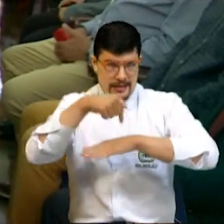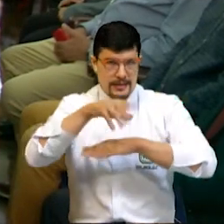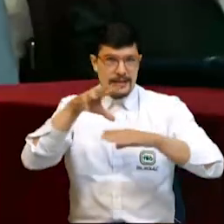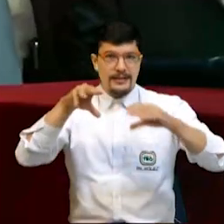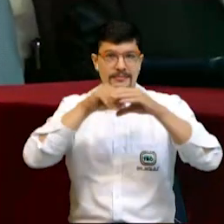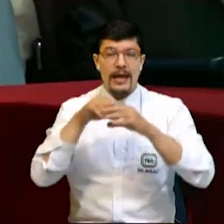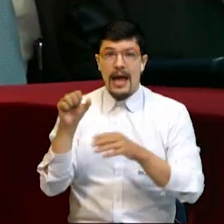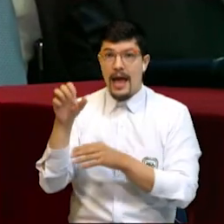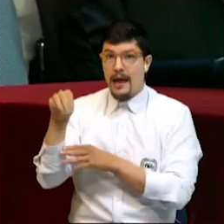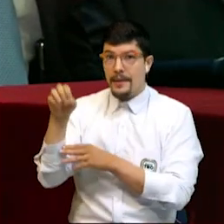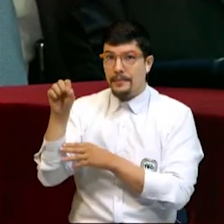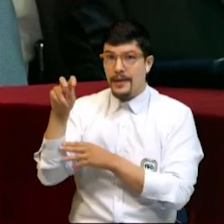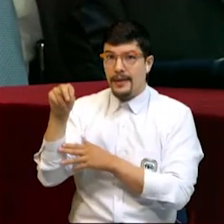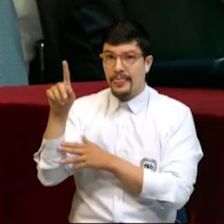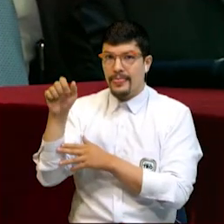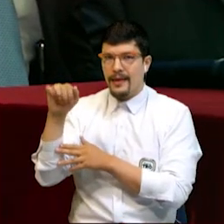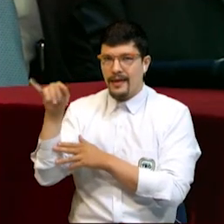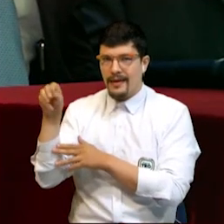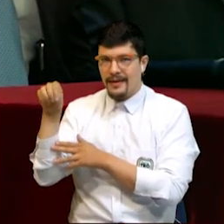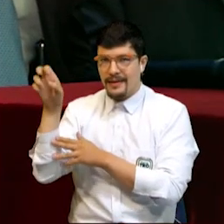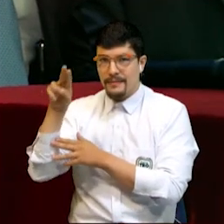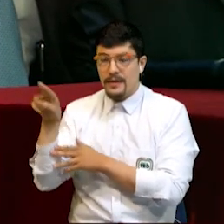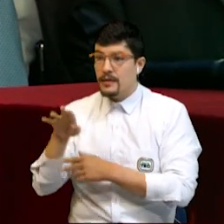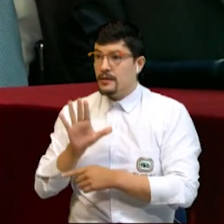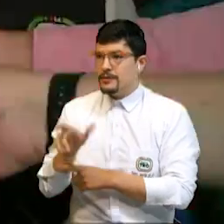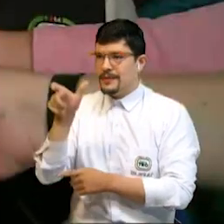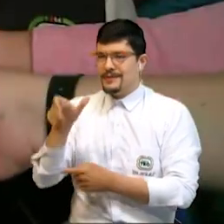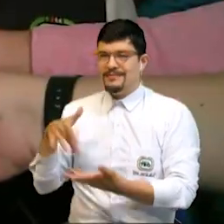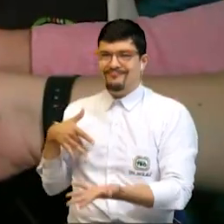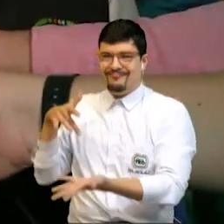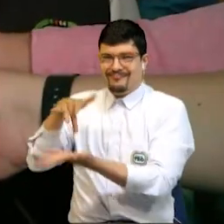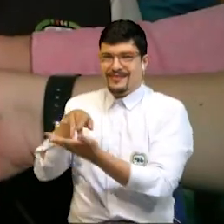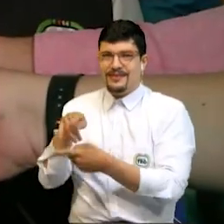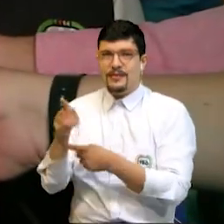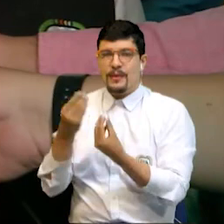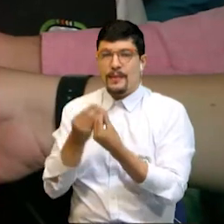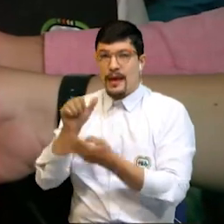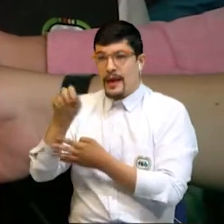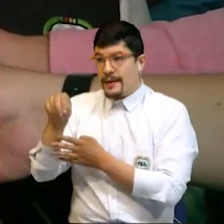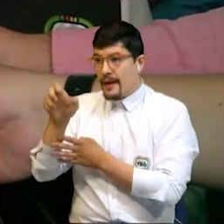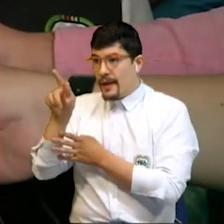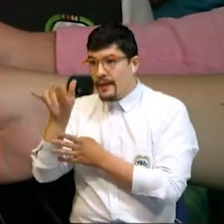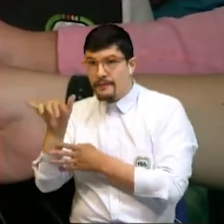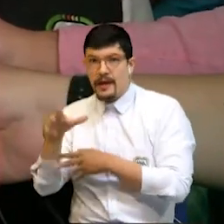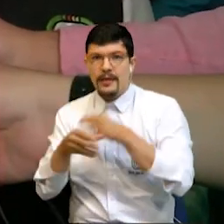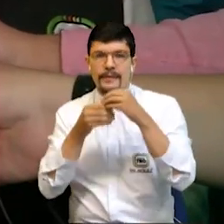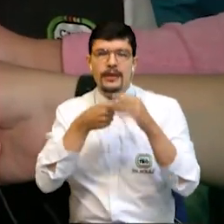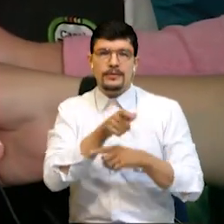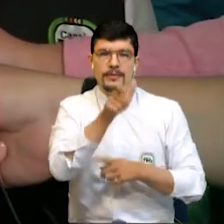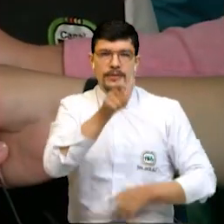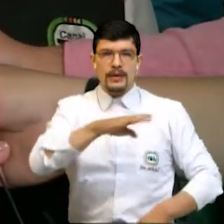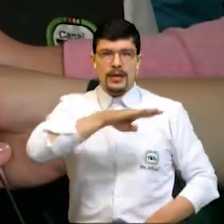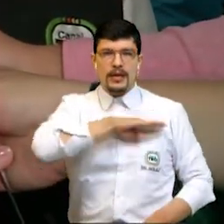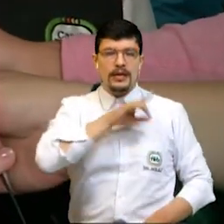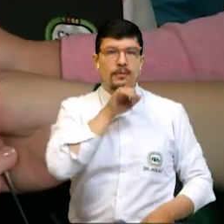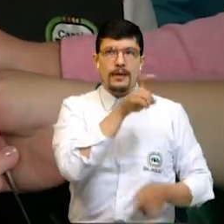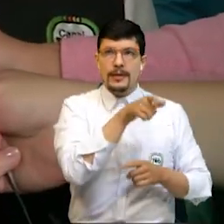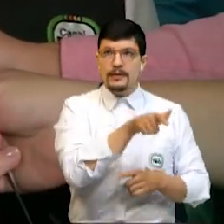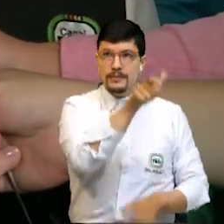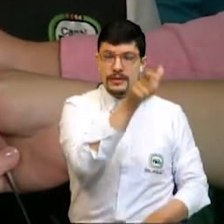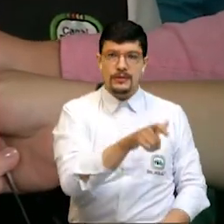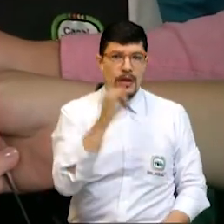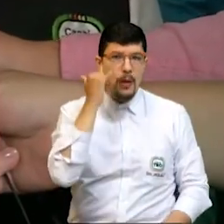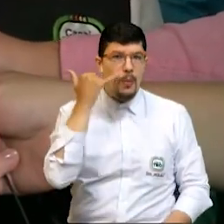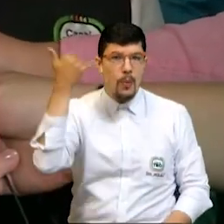tro amanda jaimes ventosa la presencia aquí hoy de mi querido colega el doctor en el fin del señor alcalde de bucaramanga el doctor juan